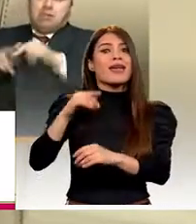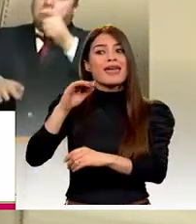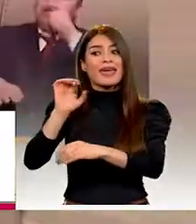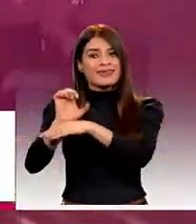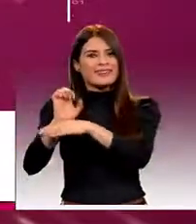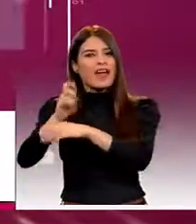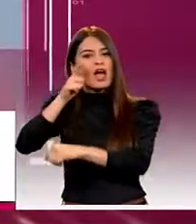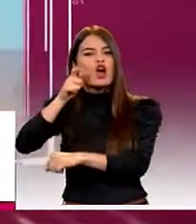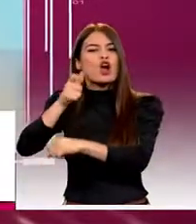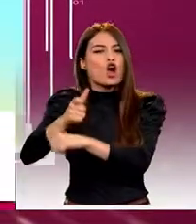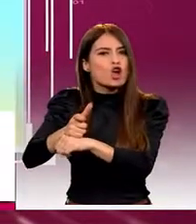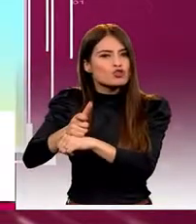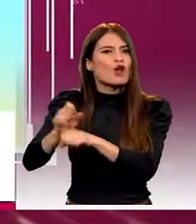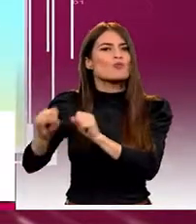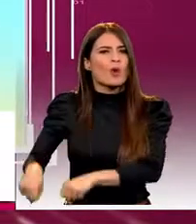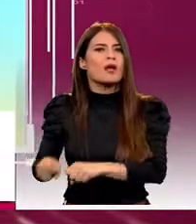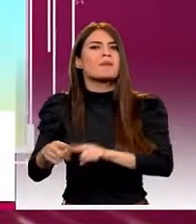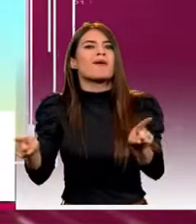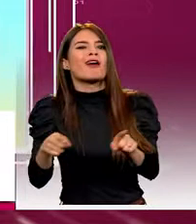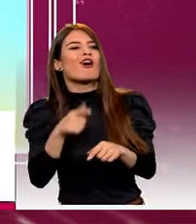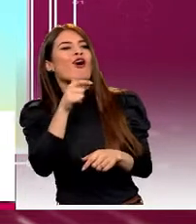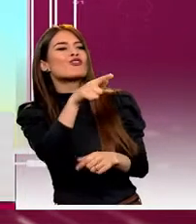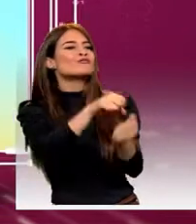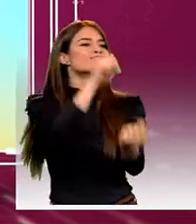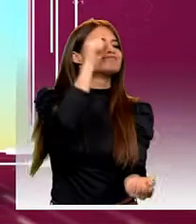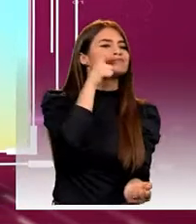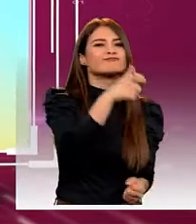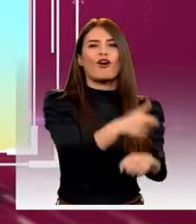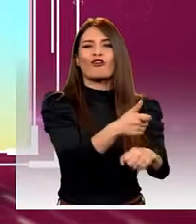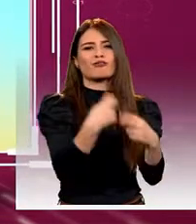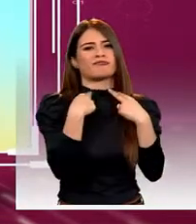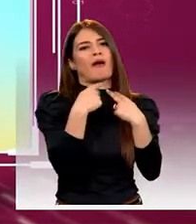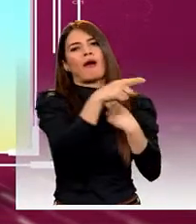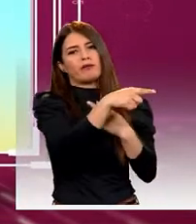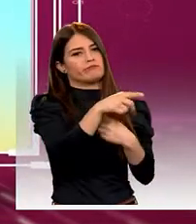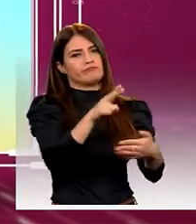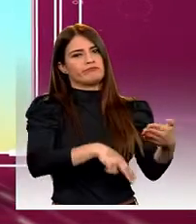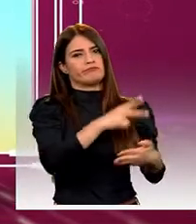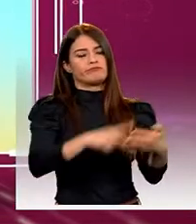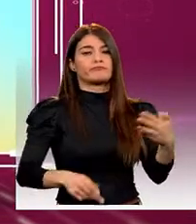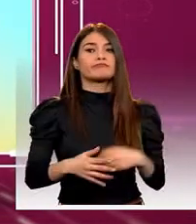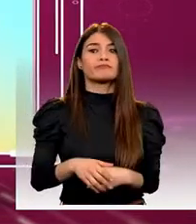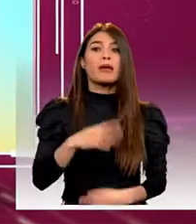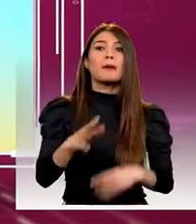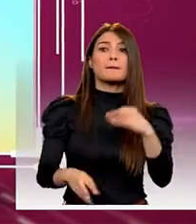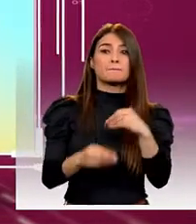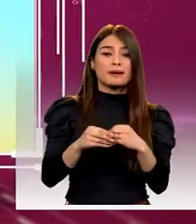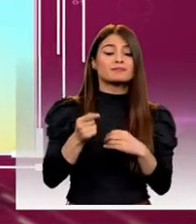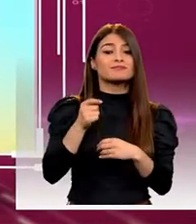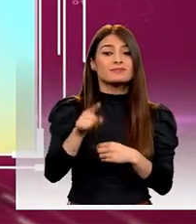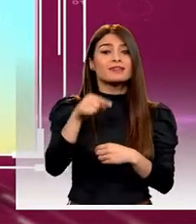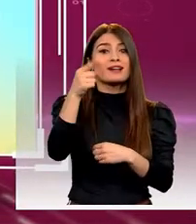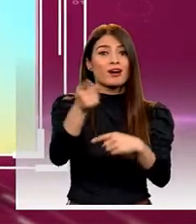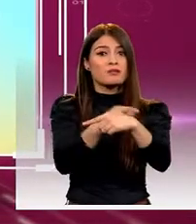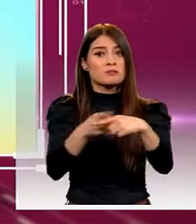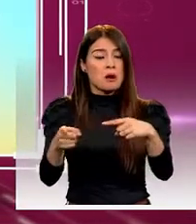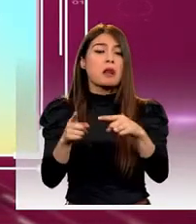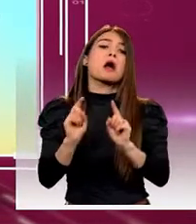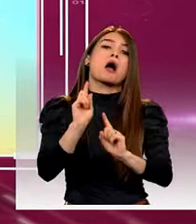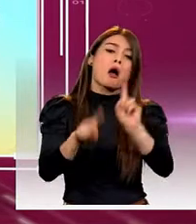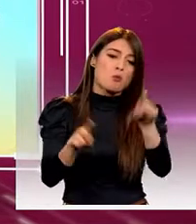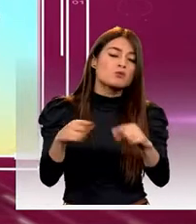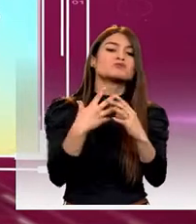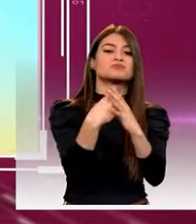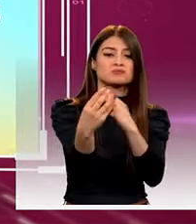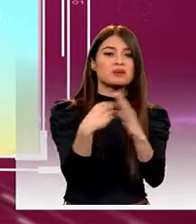y el control. Desde la próxima semana también se permitirá el retorno a prácticas deportivas en lugares públicos y bajo otra lista de normas.